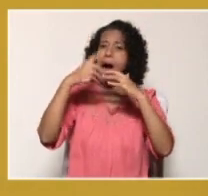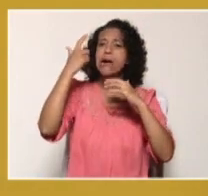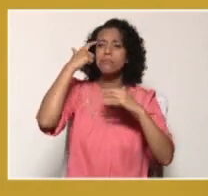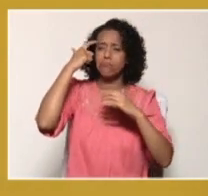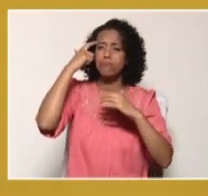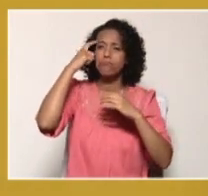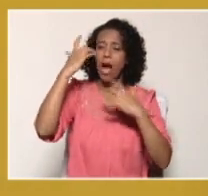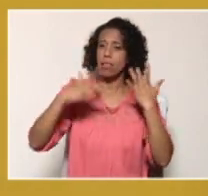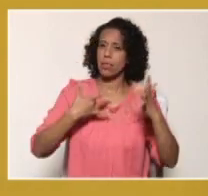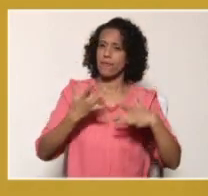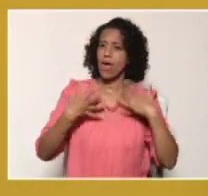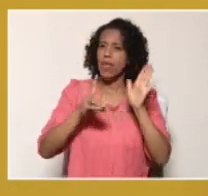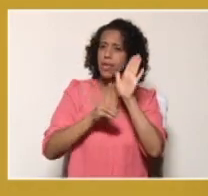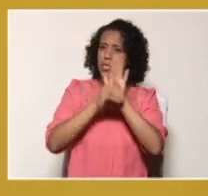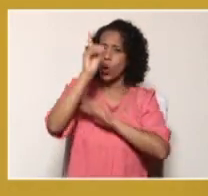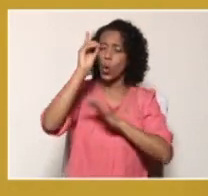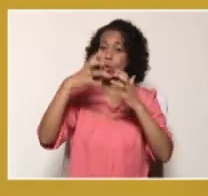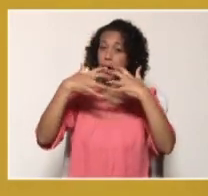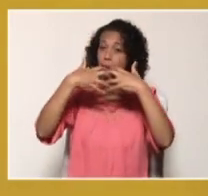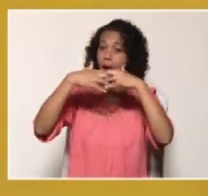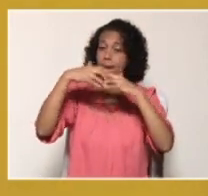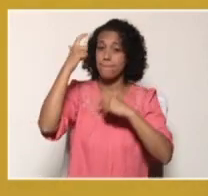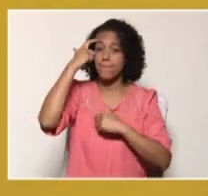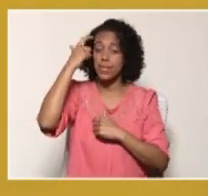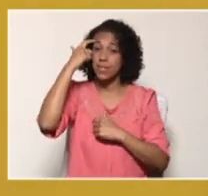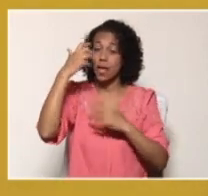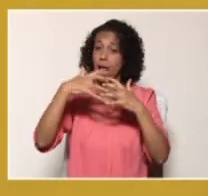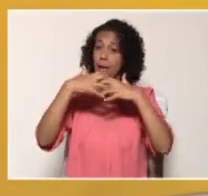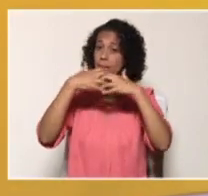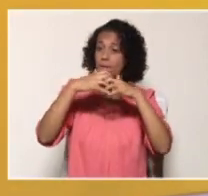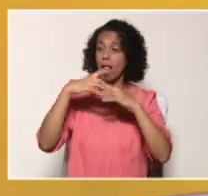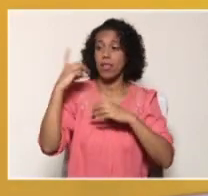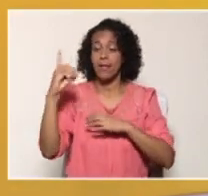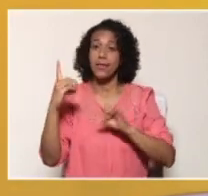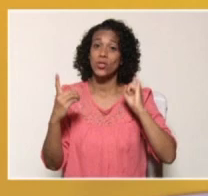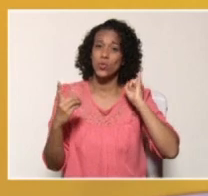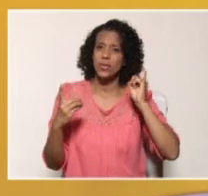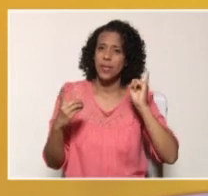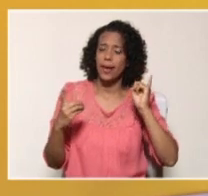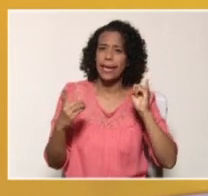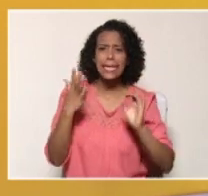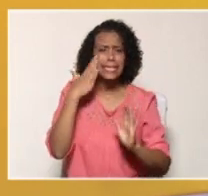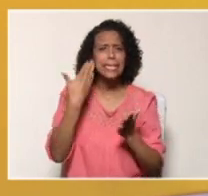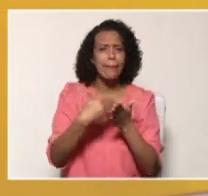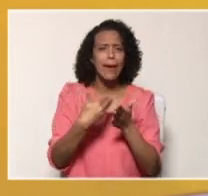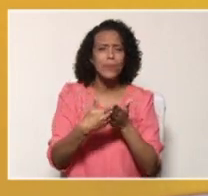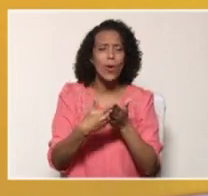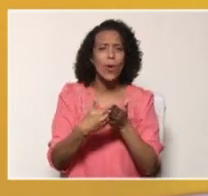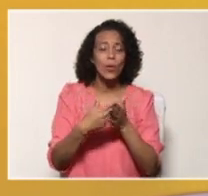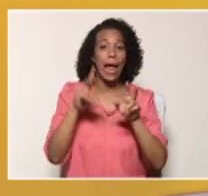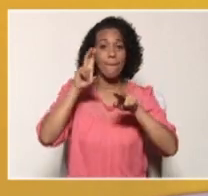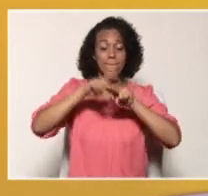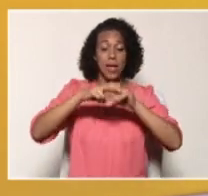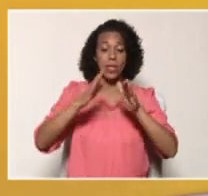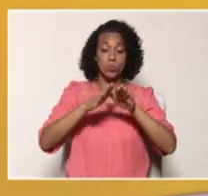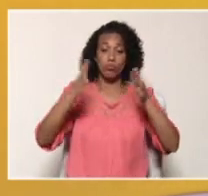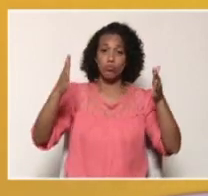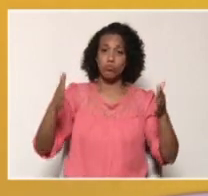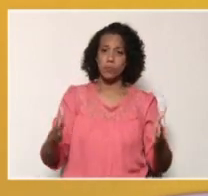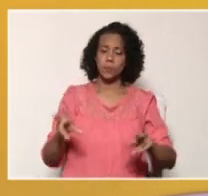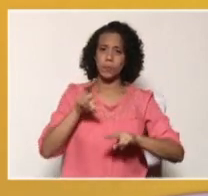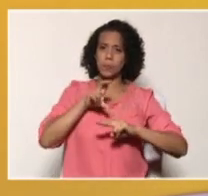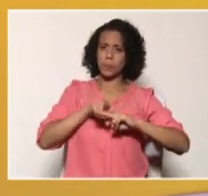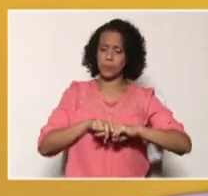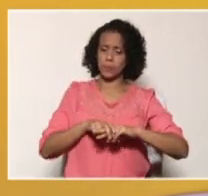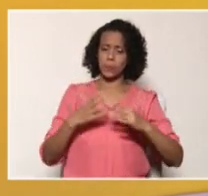involucremos actividades para desarrollar ambos hemisferios. ¿Qué te parece si tú te sientas en la mesa? Voy a